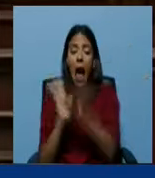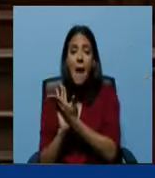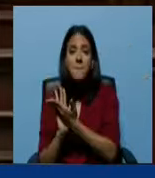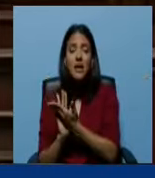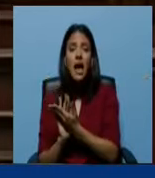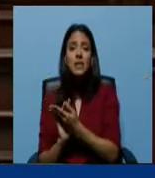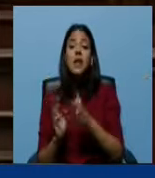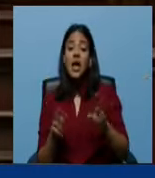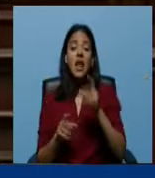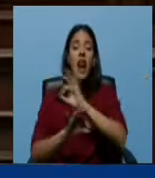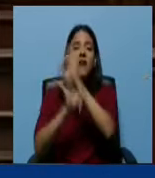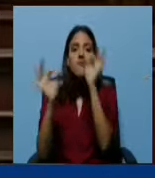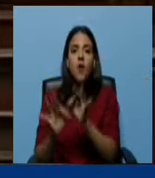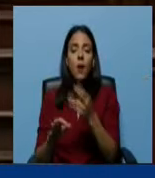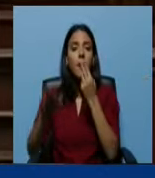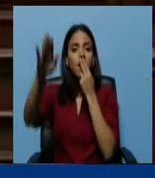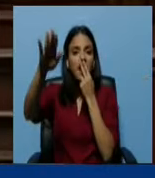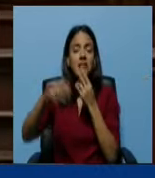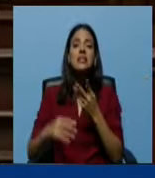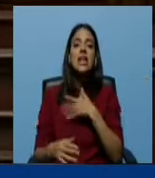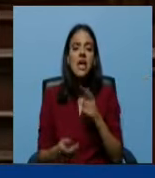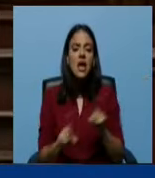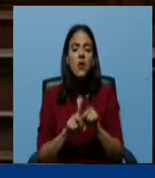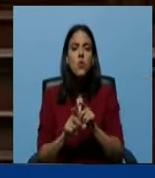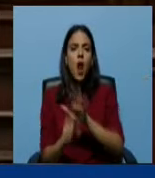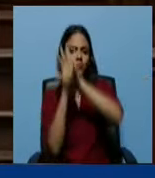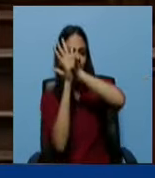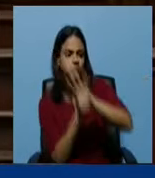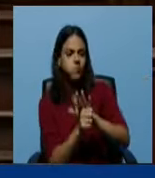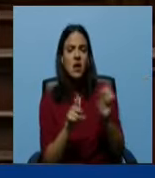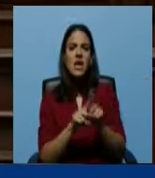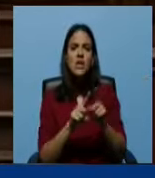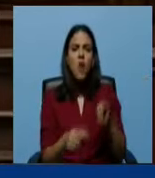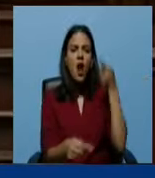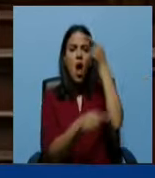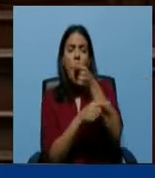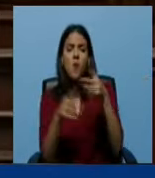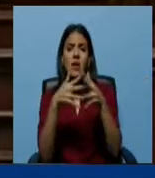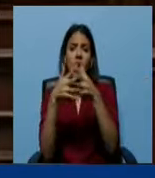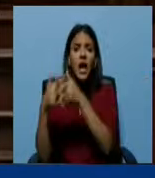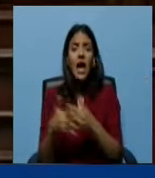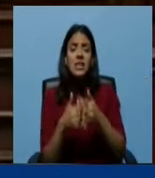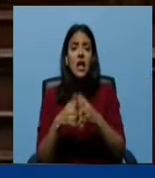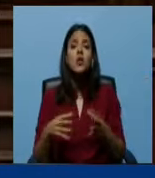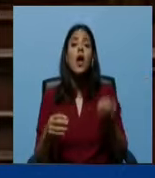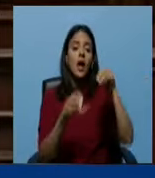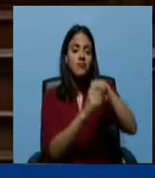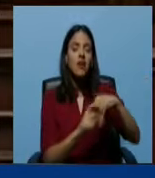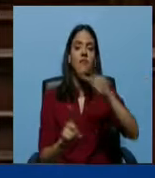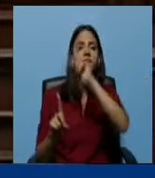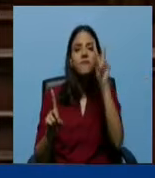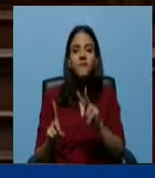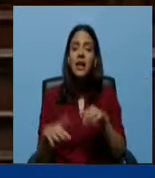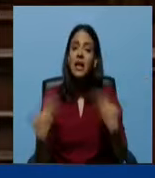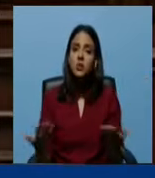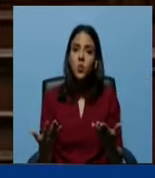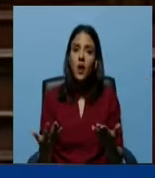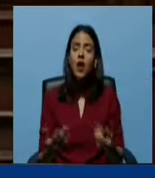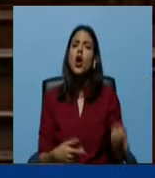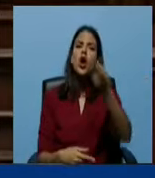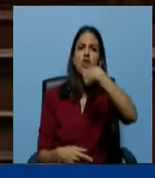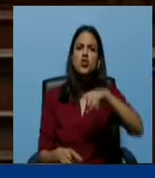corriente fascista que quiere imponer el imperio norteamericano en Venezuela. Los tenemos